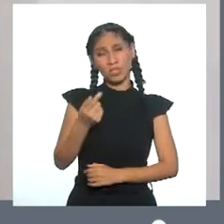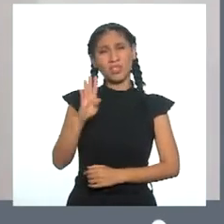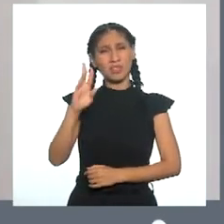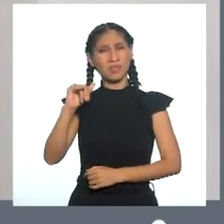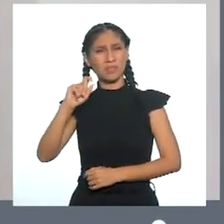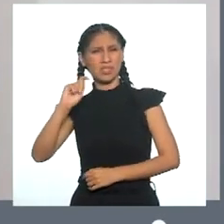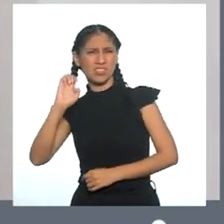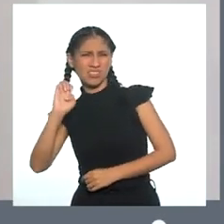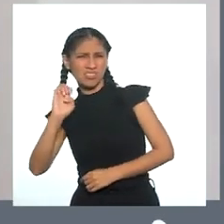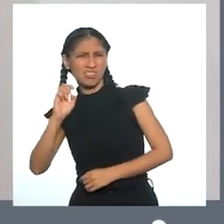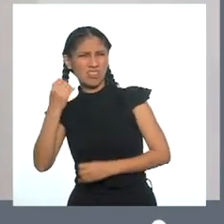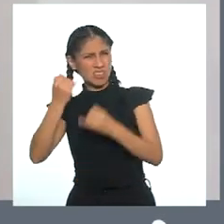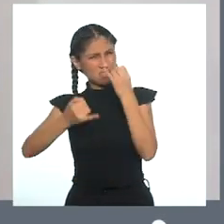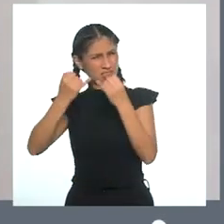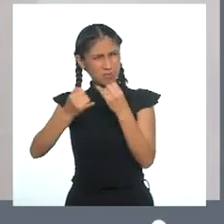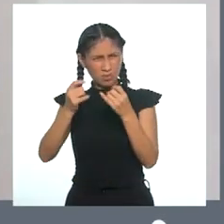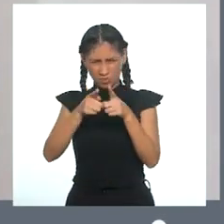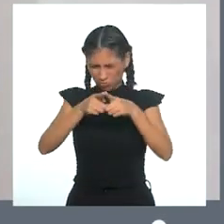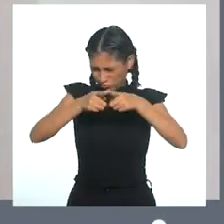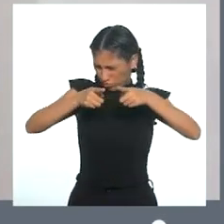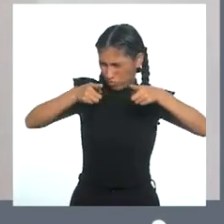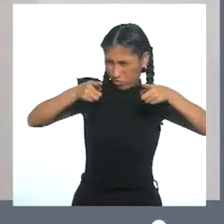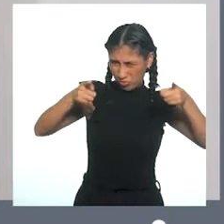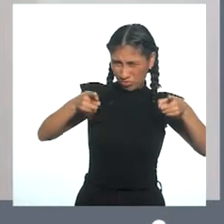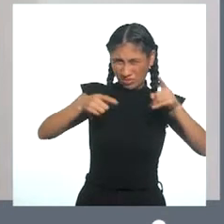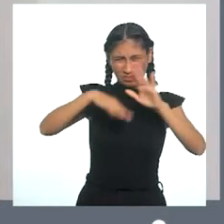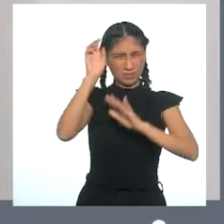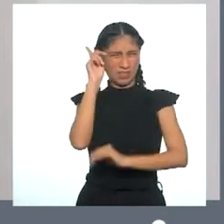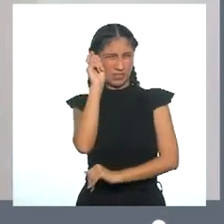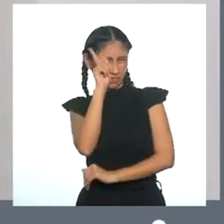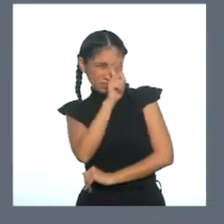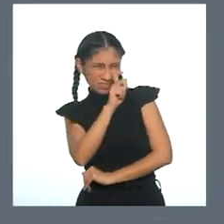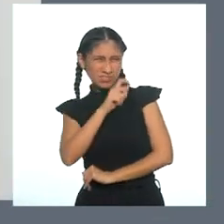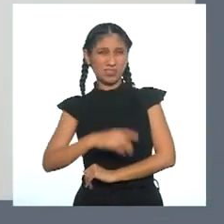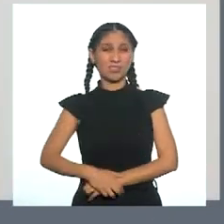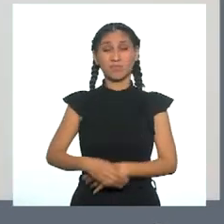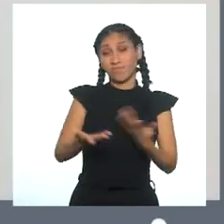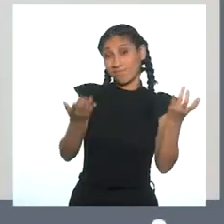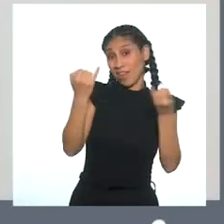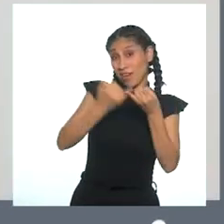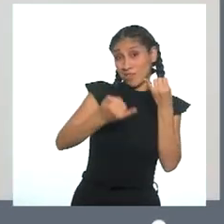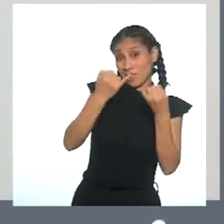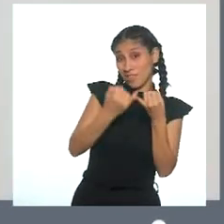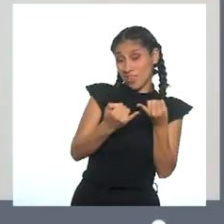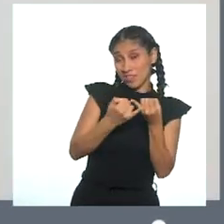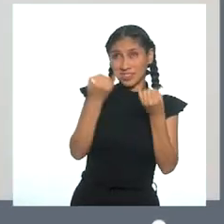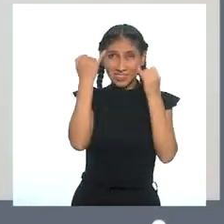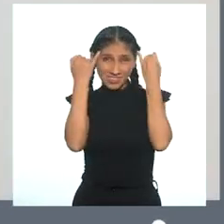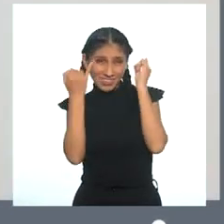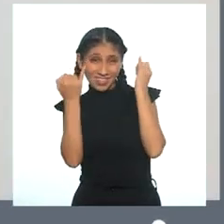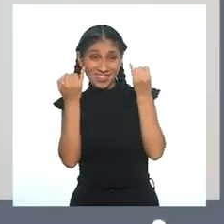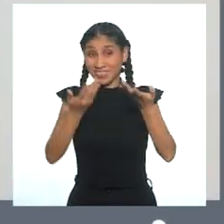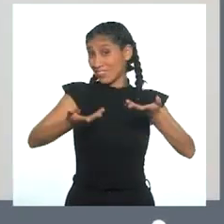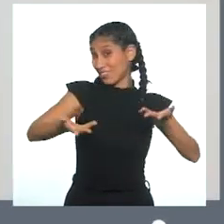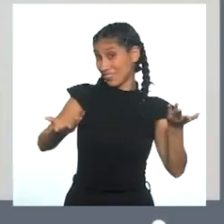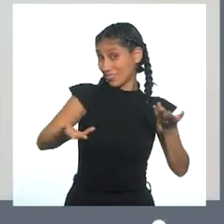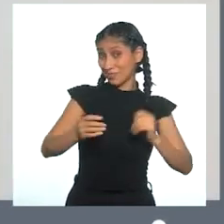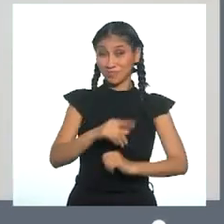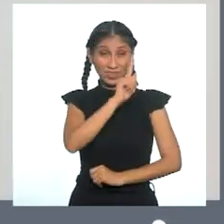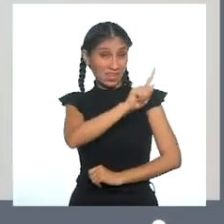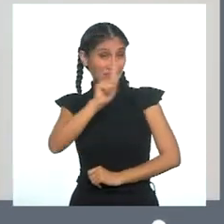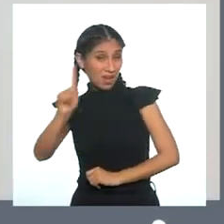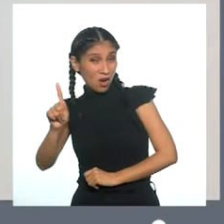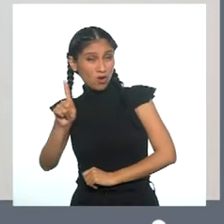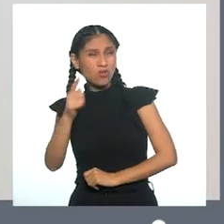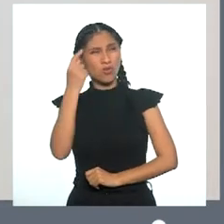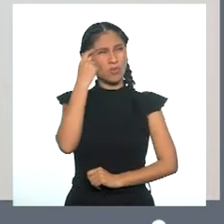Brigitte terminó con cifras muy grandes que son más complicadas de operar. Al final, esa es la idea, ¿no? Que cada uno encuentre